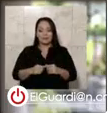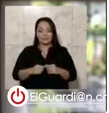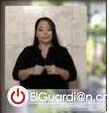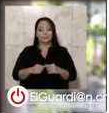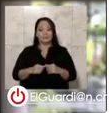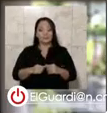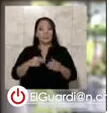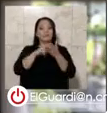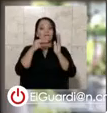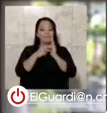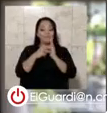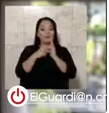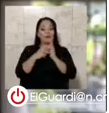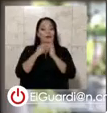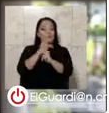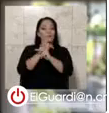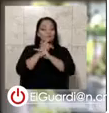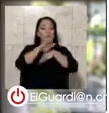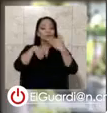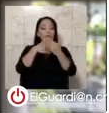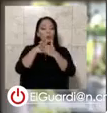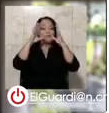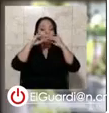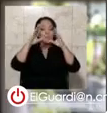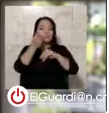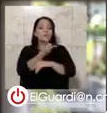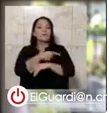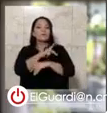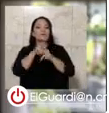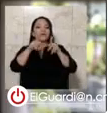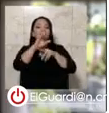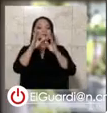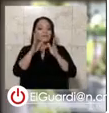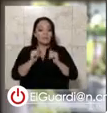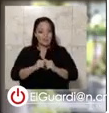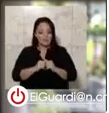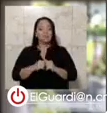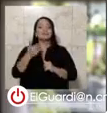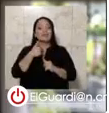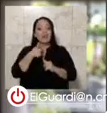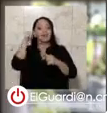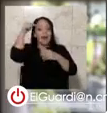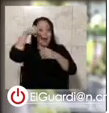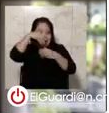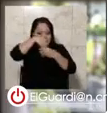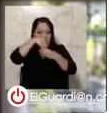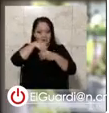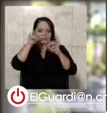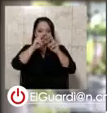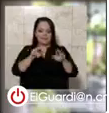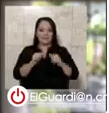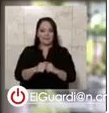es el resguardo de las redes, de la información de los costarricenses que corre por esa autopista. Lo que le pasó